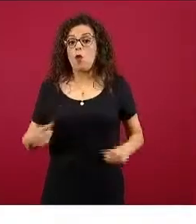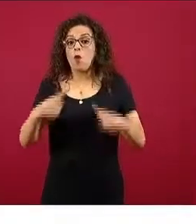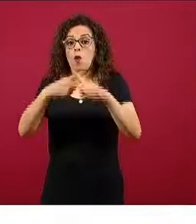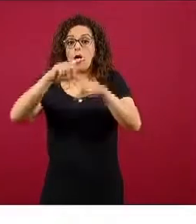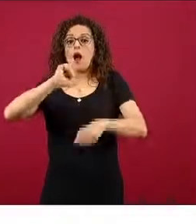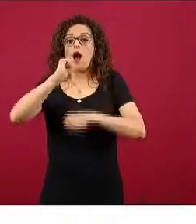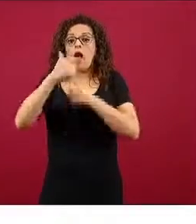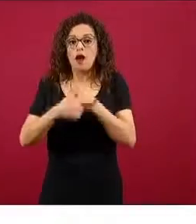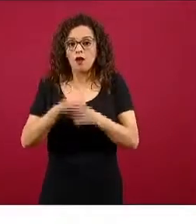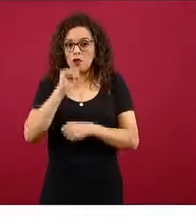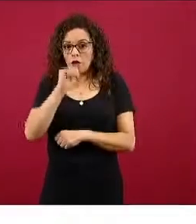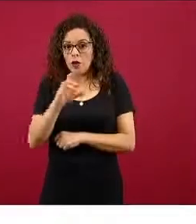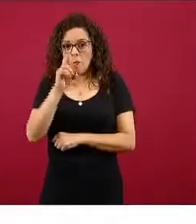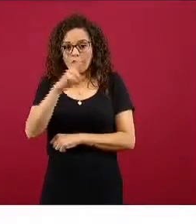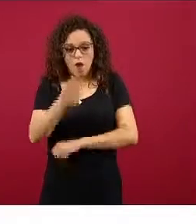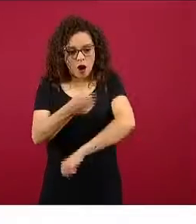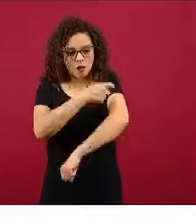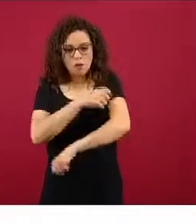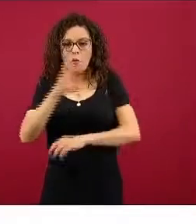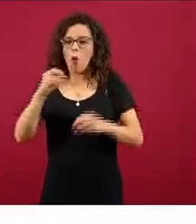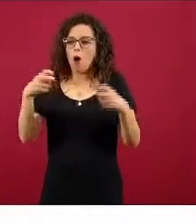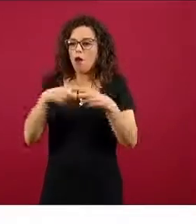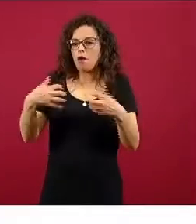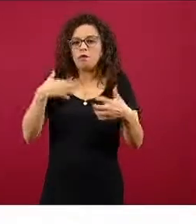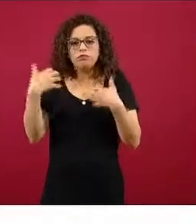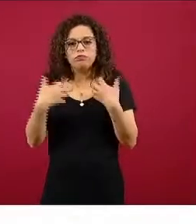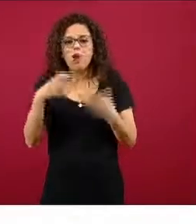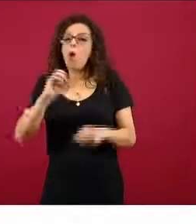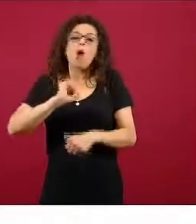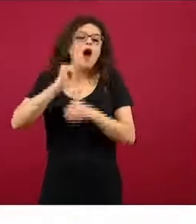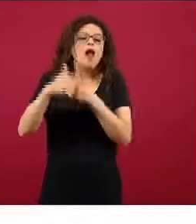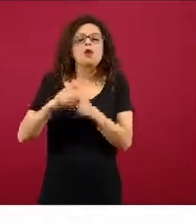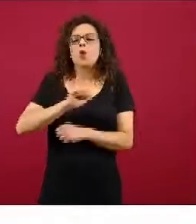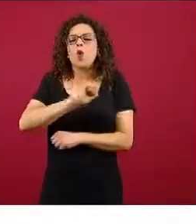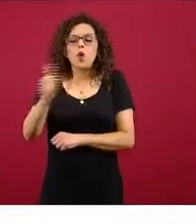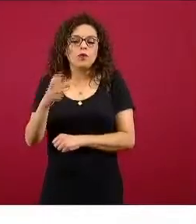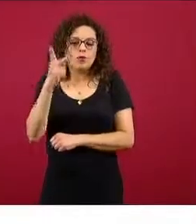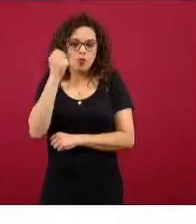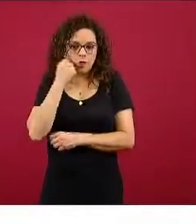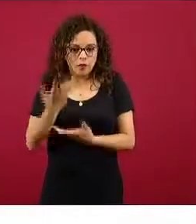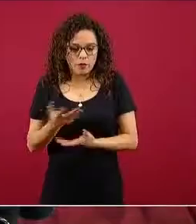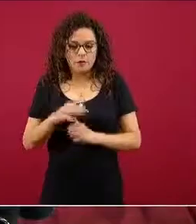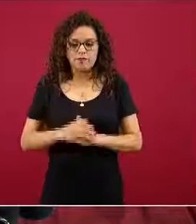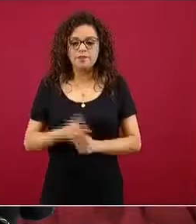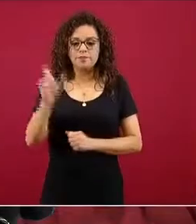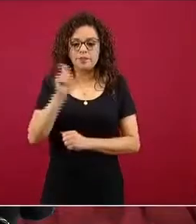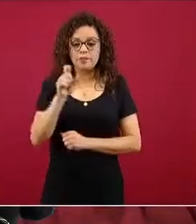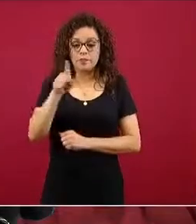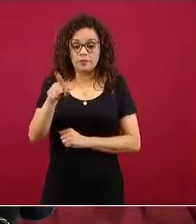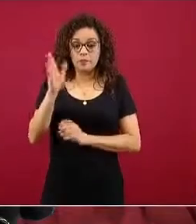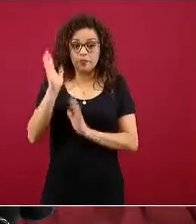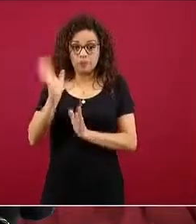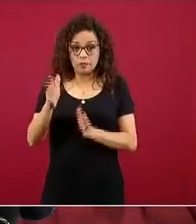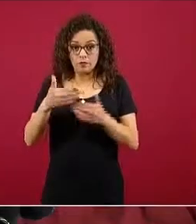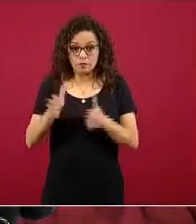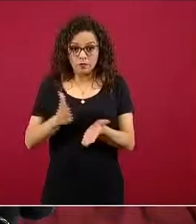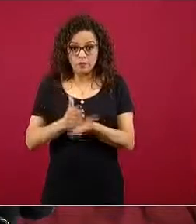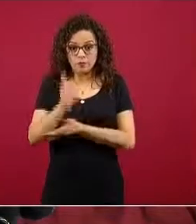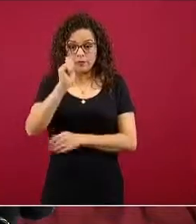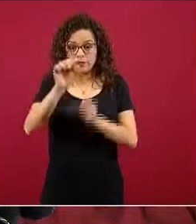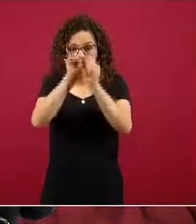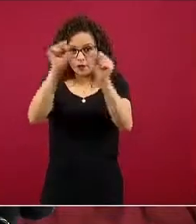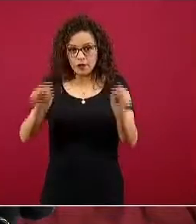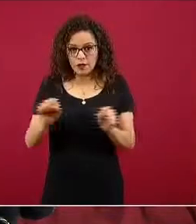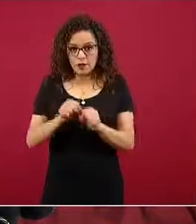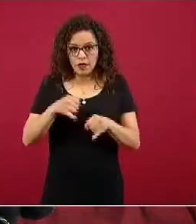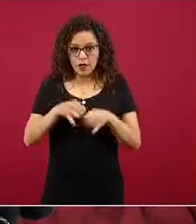la inyección, por el estrés o cualquier otra condición. Arribarán, se hará un acceso al sistema de información,